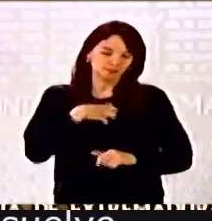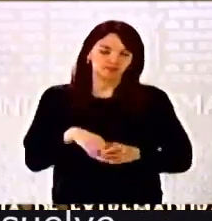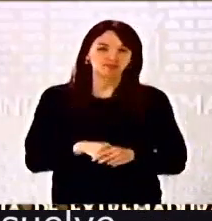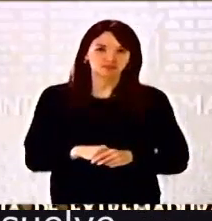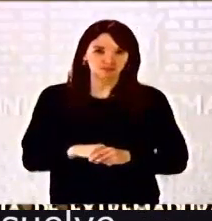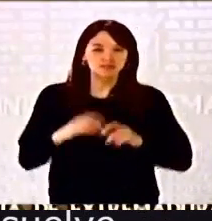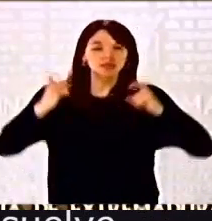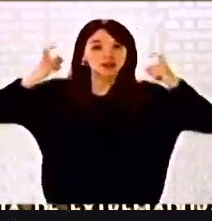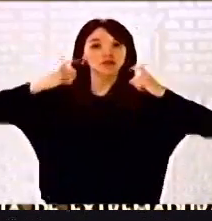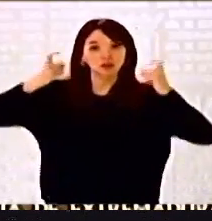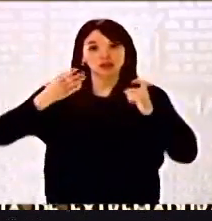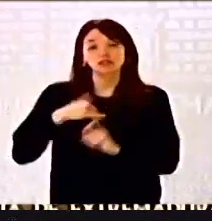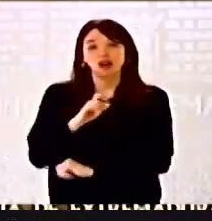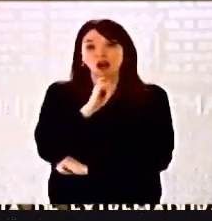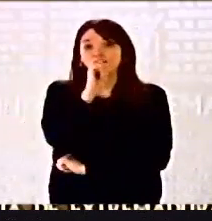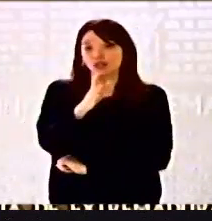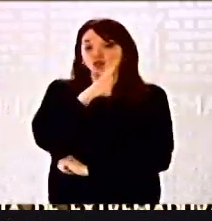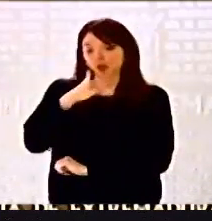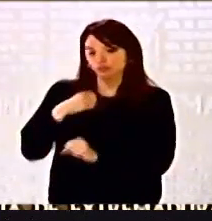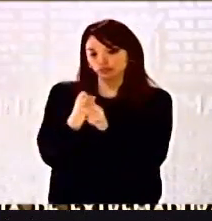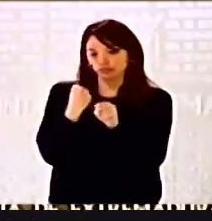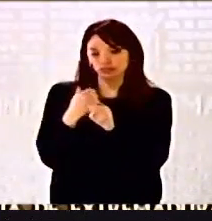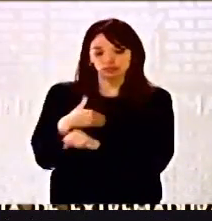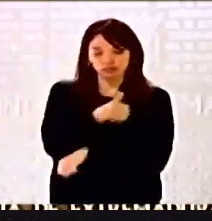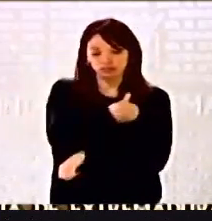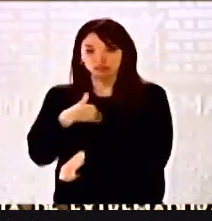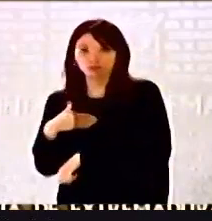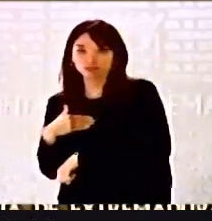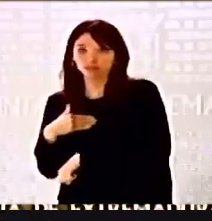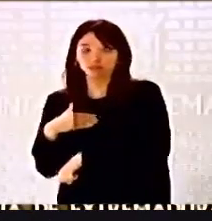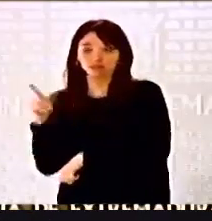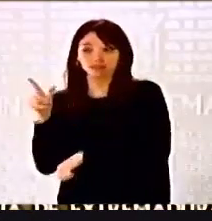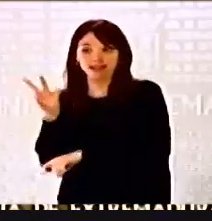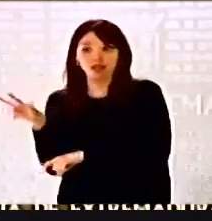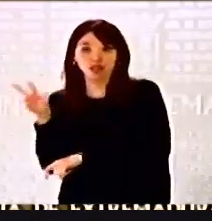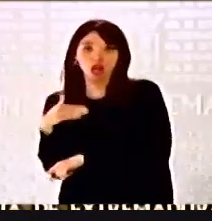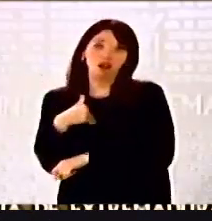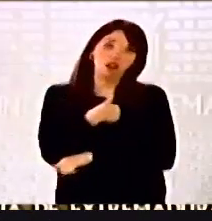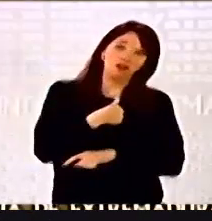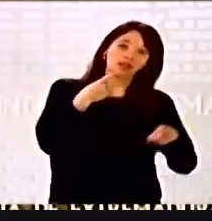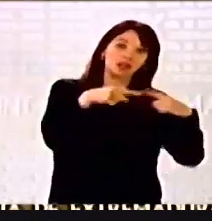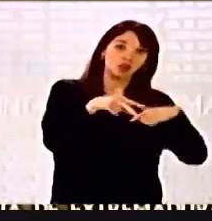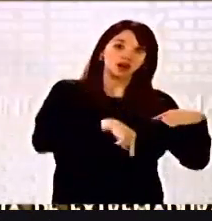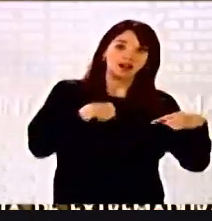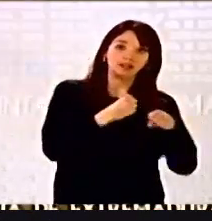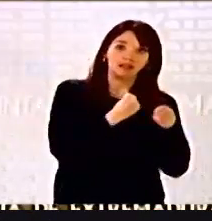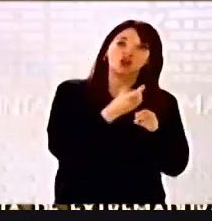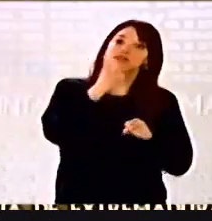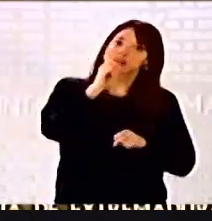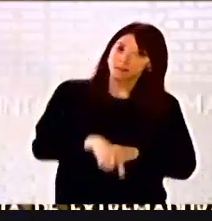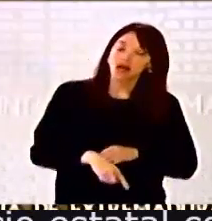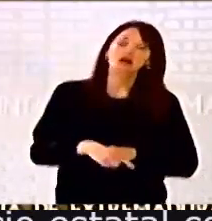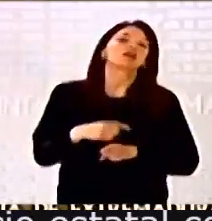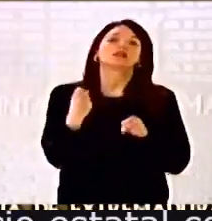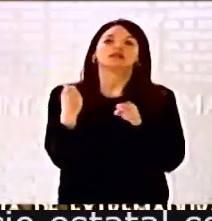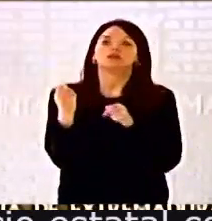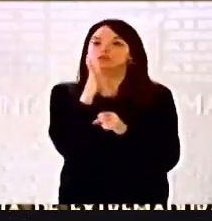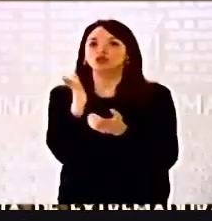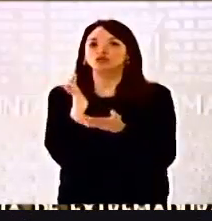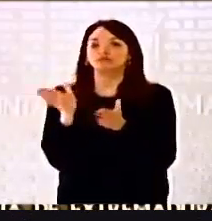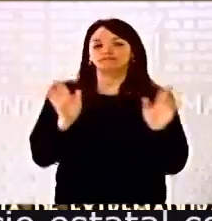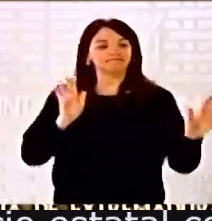El esfuerzo, yo te digo, que trabajo tanto con el Servicio Estatal como con la Dirección General de Trabajo, que hago un poco también de enlace y de coordinador